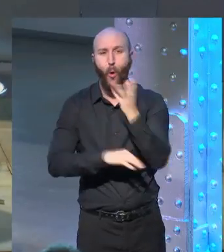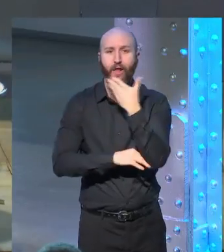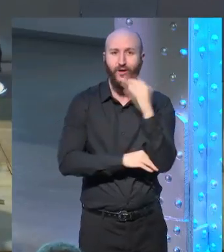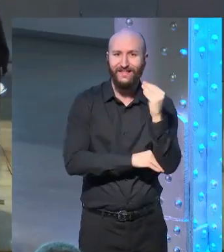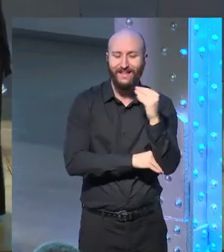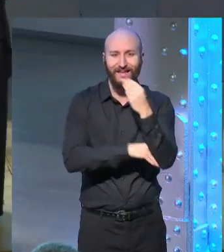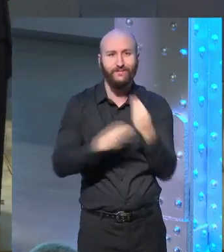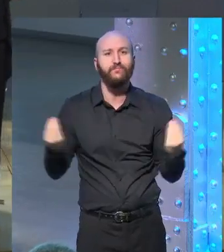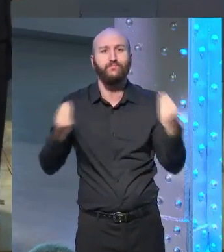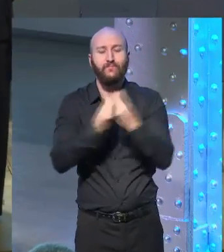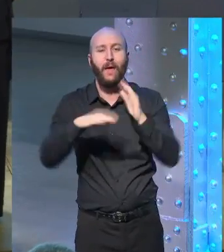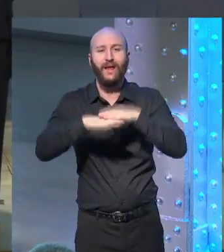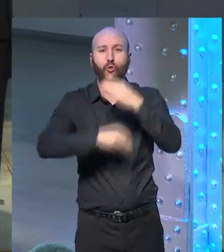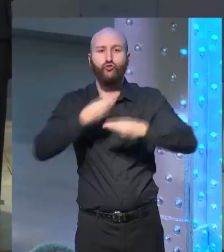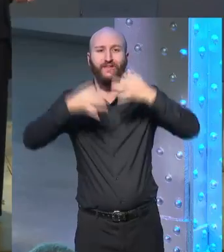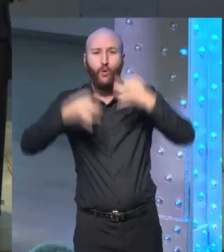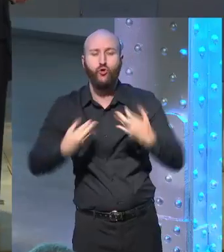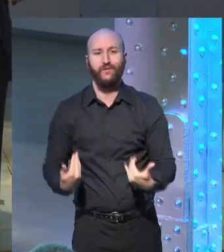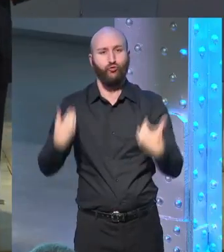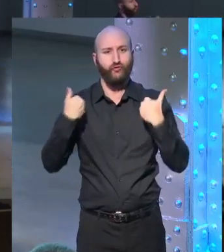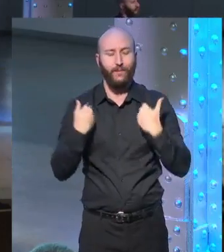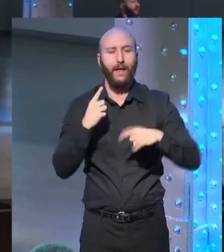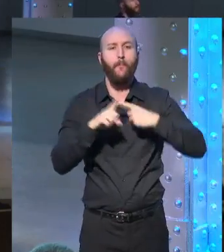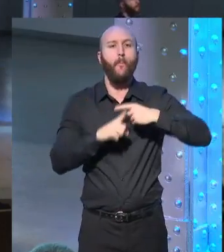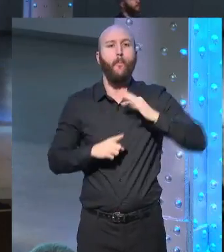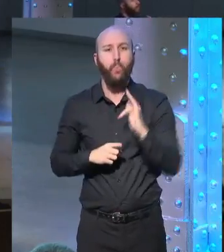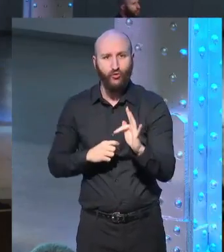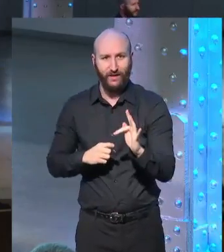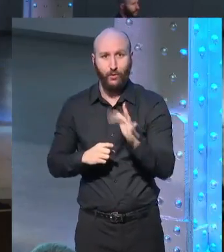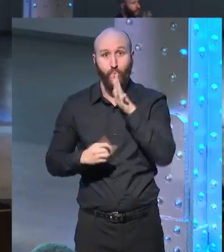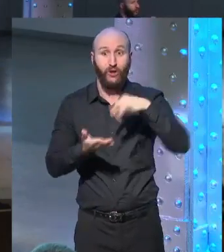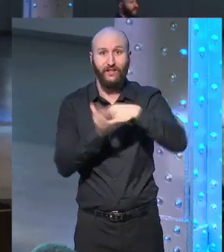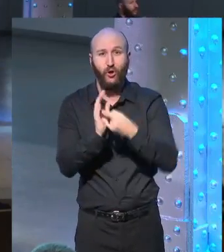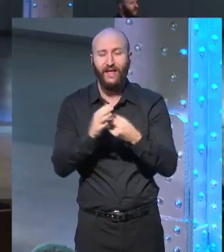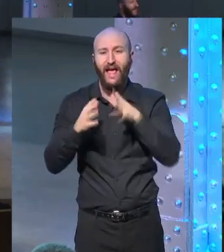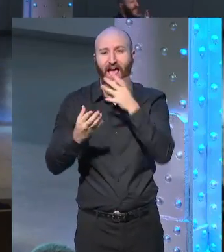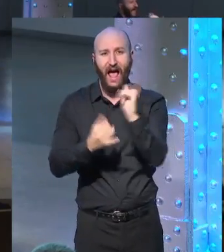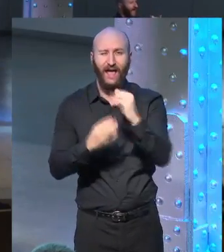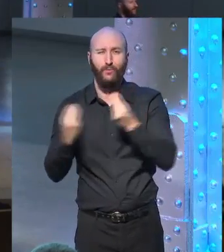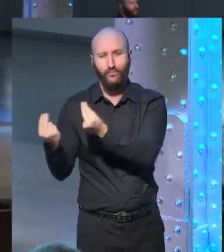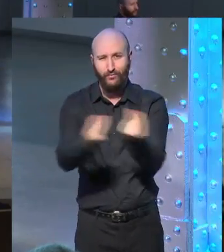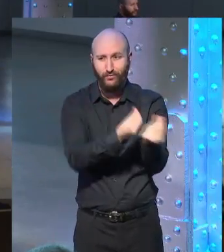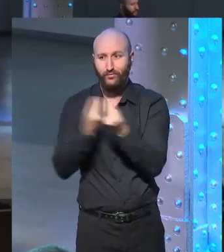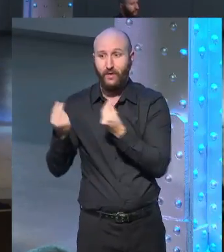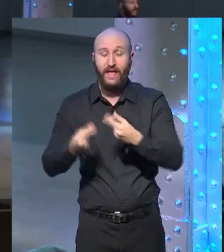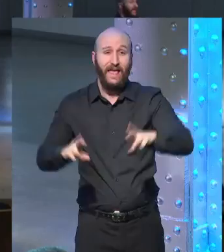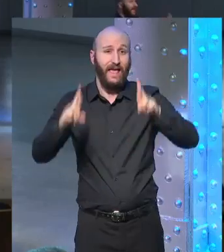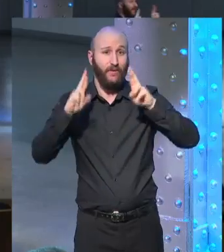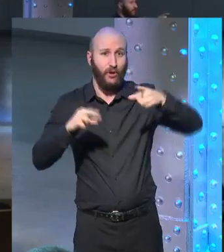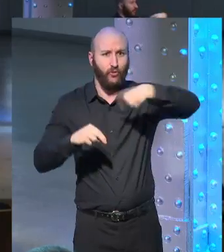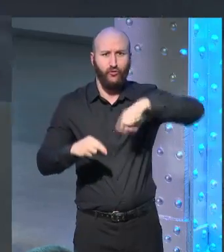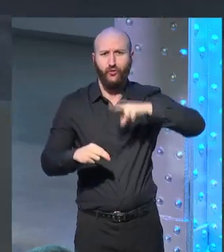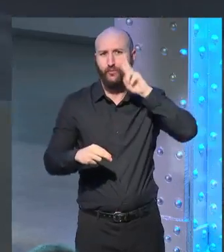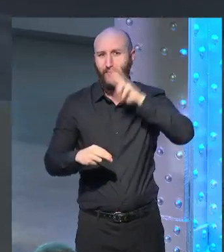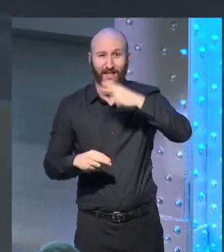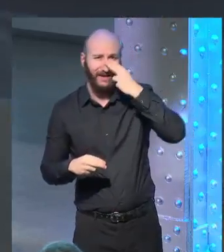uso seguro, creativo, responsable y positivo de la tecnología que les rodea y les va a seguir rodeando. Espero que esto os resulte interesante, que habléis